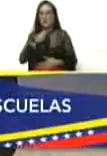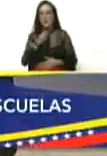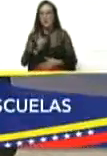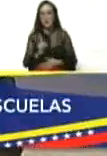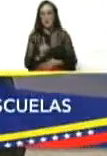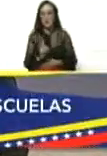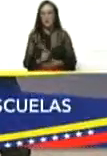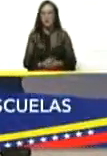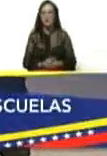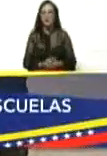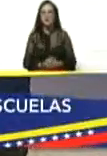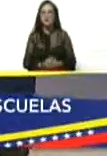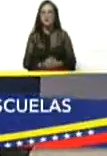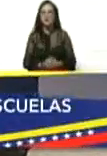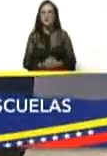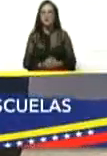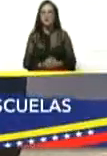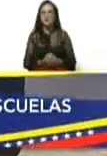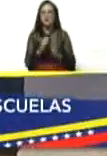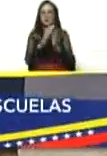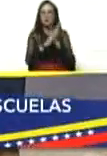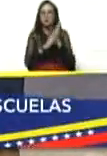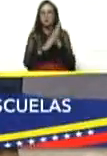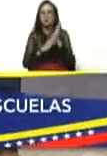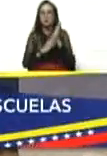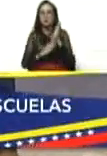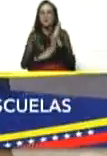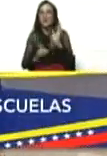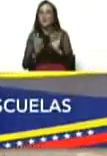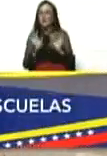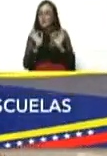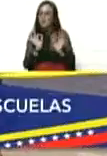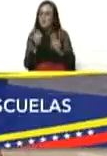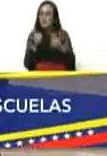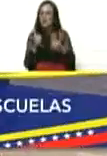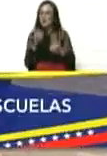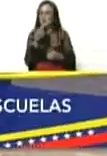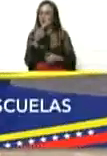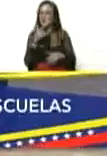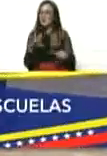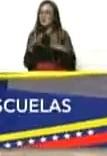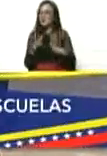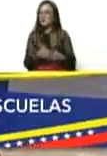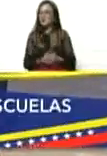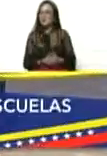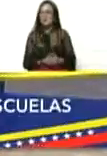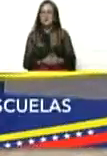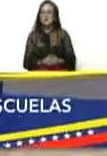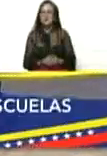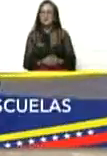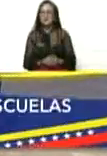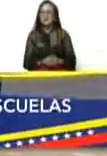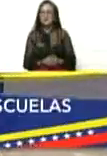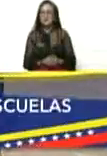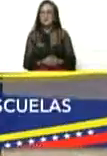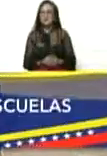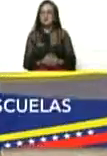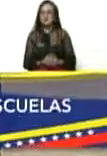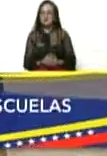quedó. Quedó chorreada. Las cosas tienen que quedar bien, bien bonitas, si no, no. Vamos a